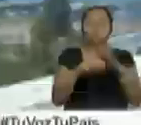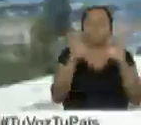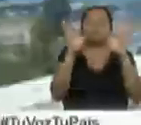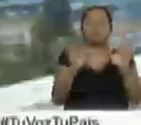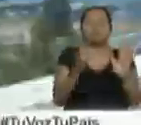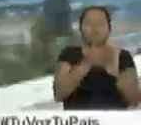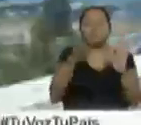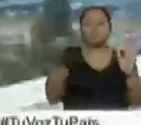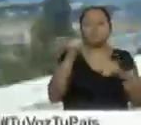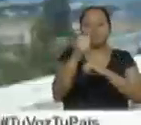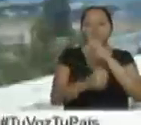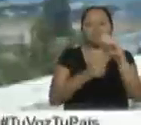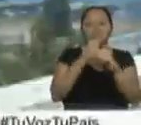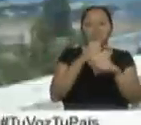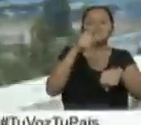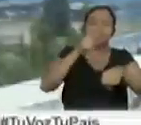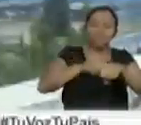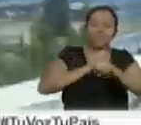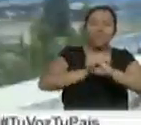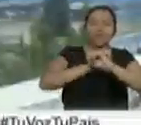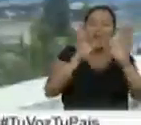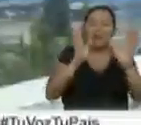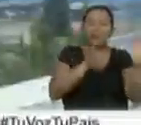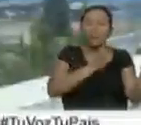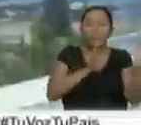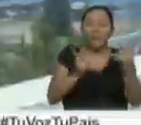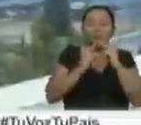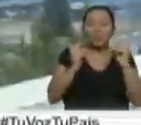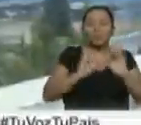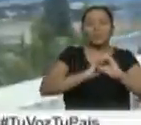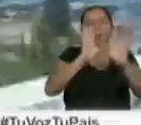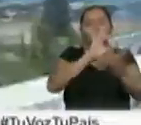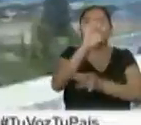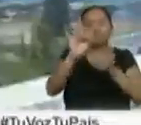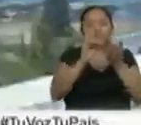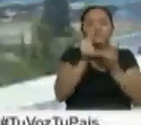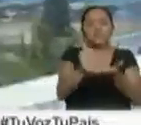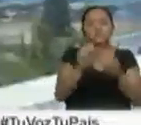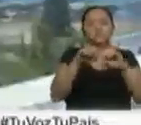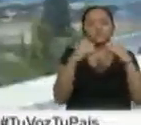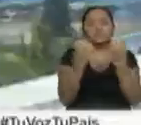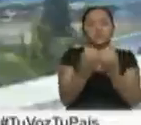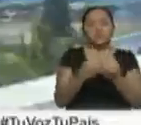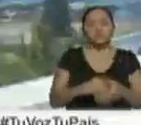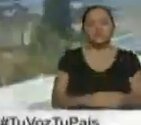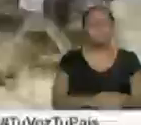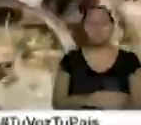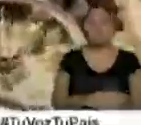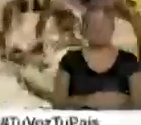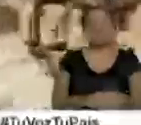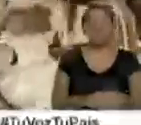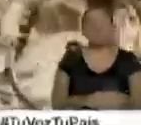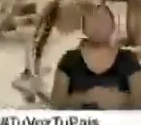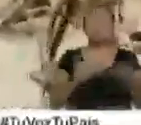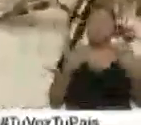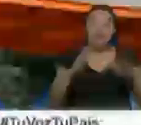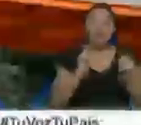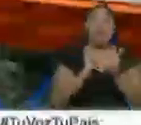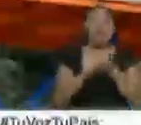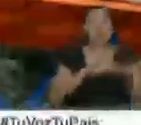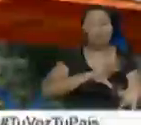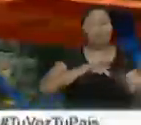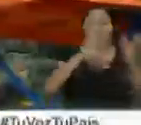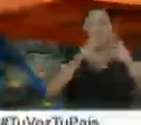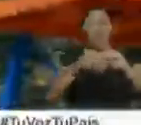en estos 10 años, bajo políticas públicas claras y precisas en beneficio de la sociedad. El deporte adaptado,